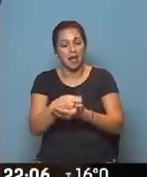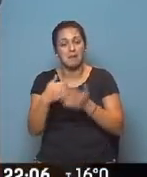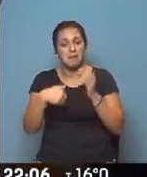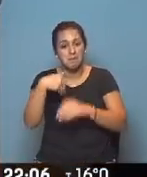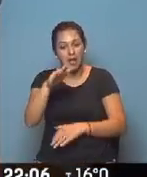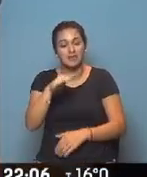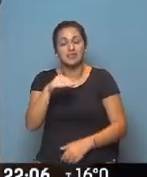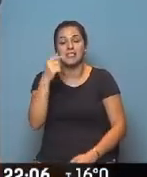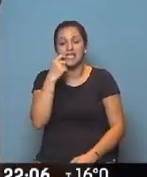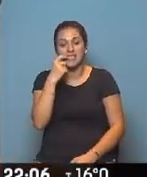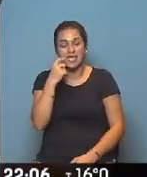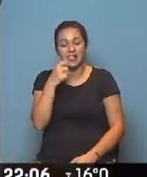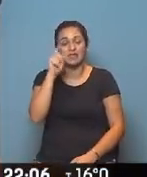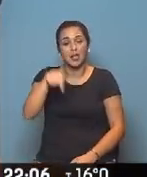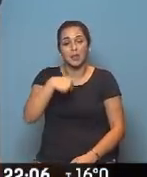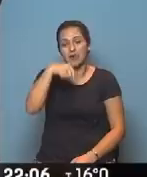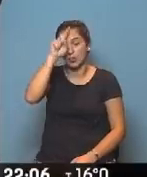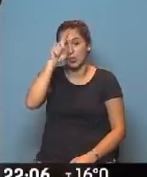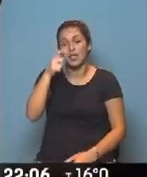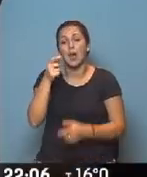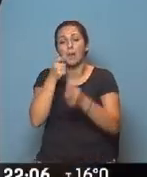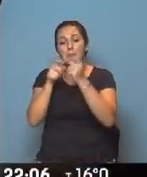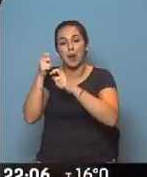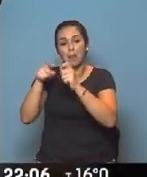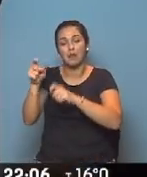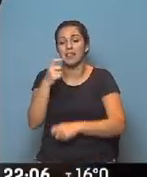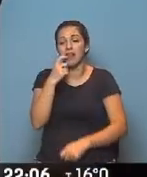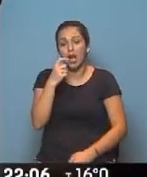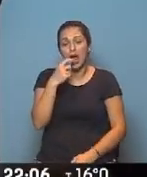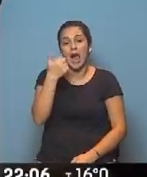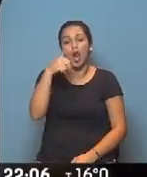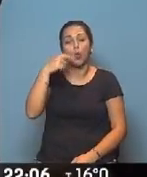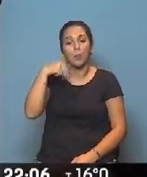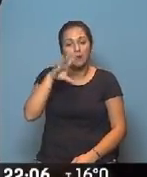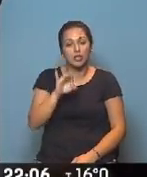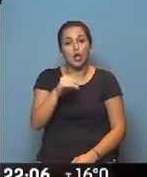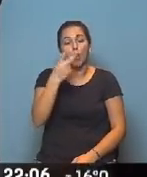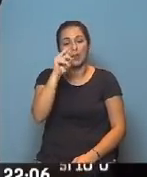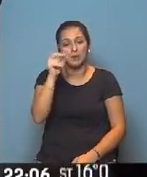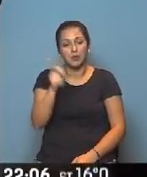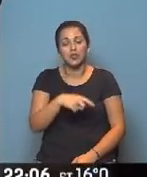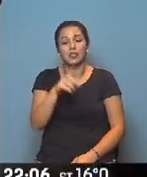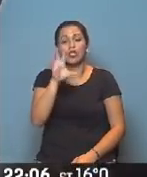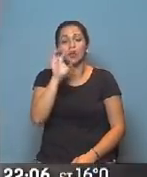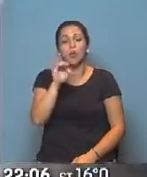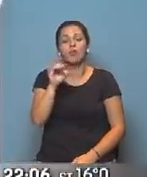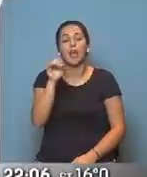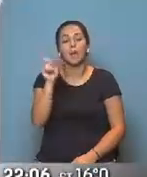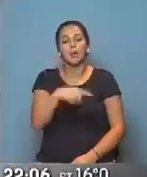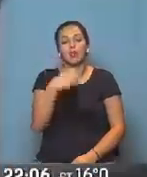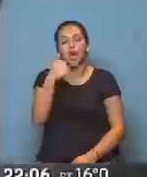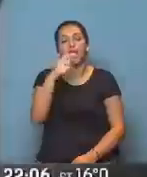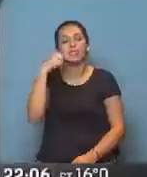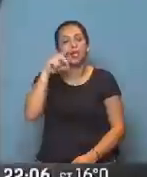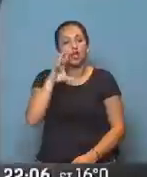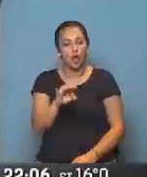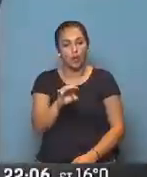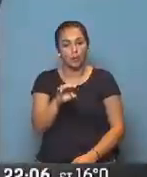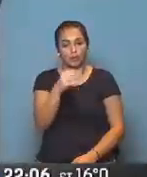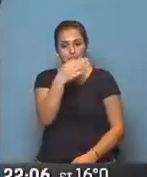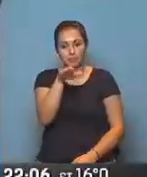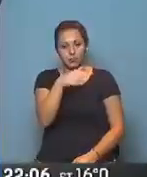con un 20% para las importaciones de aluminio y un 50% para las de acero. And I think this